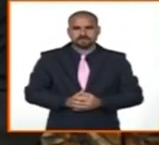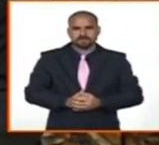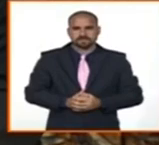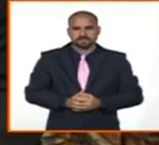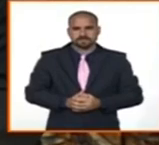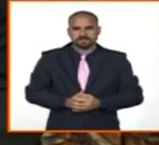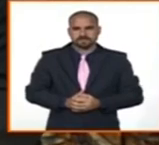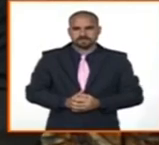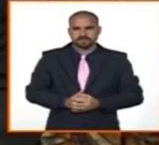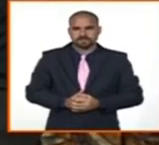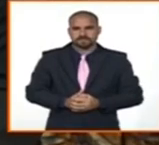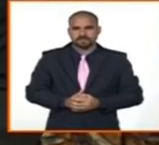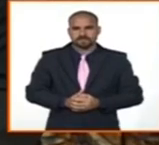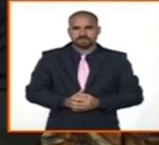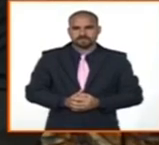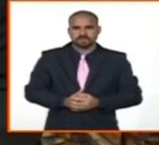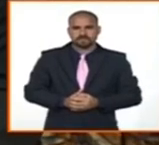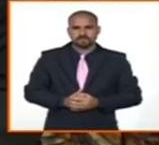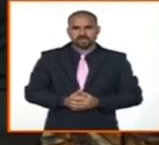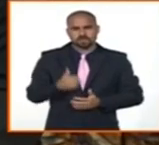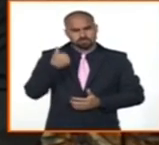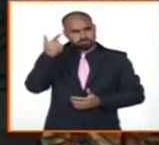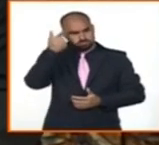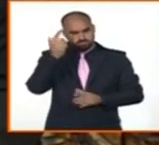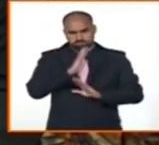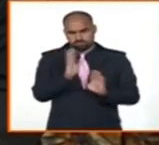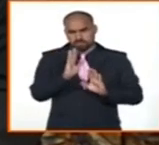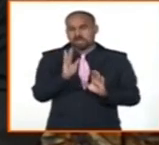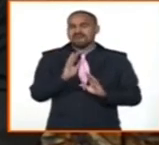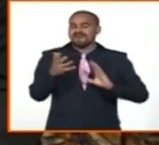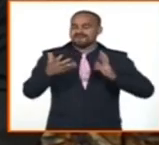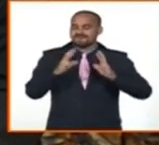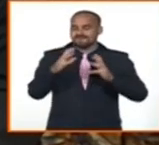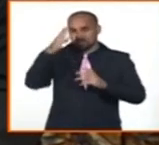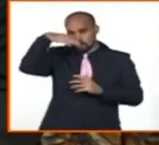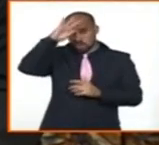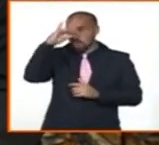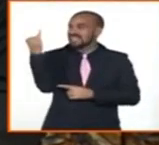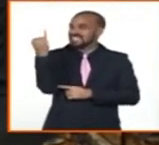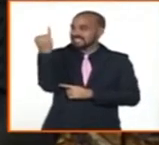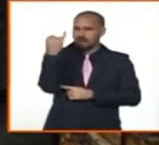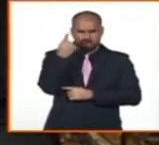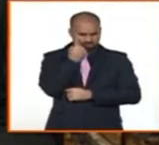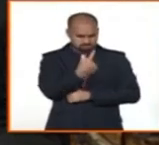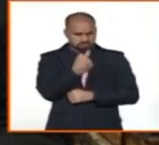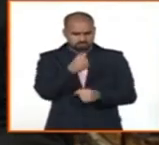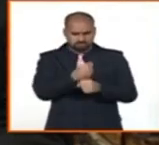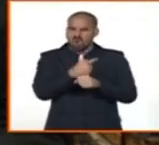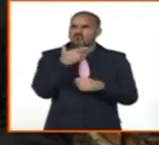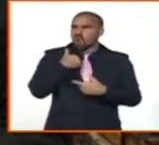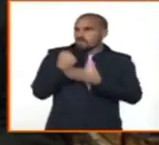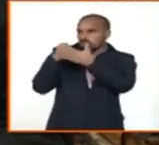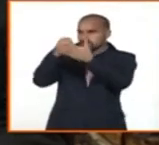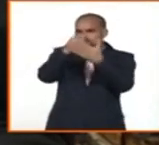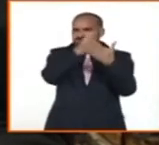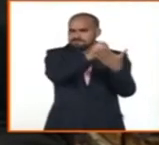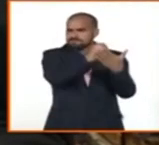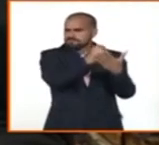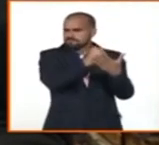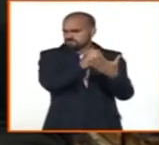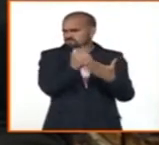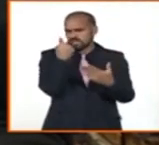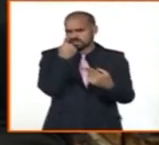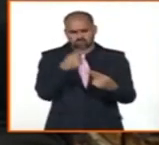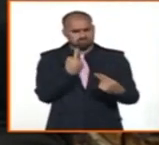constantemente. Yo creo que también la manera en que Cuba actúa a nivel internacional demuestra una fidelidad al